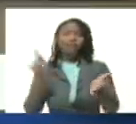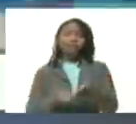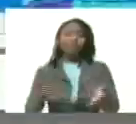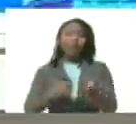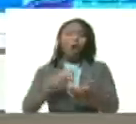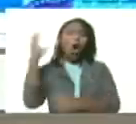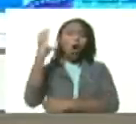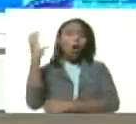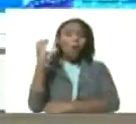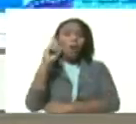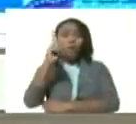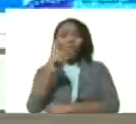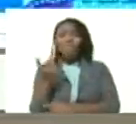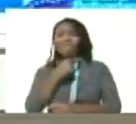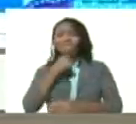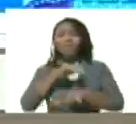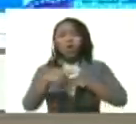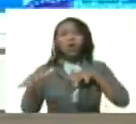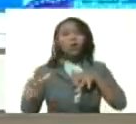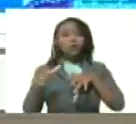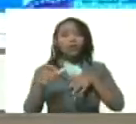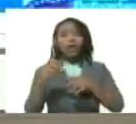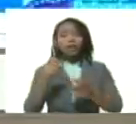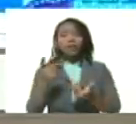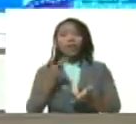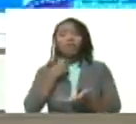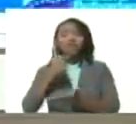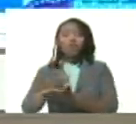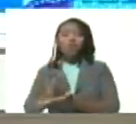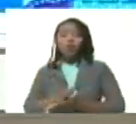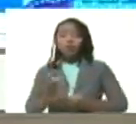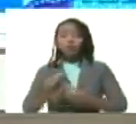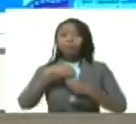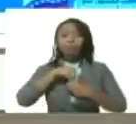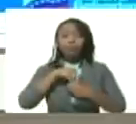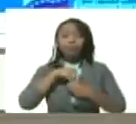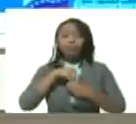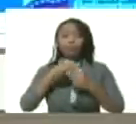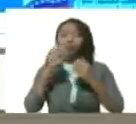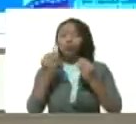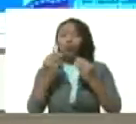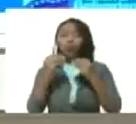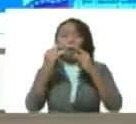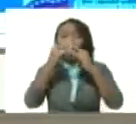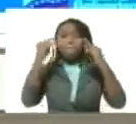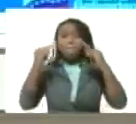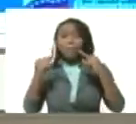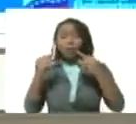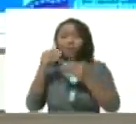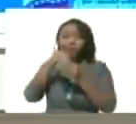mayor número de desplazados internos, mayor número de refugiados.